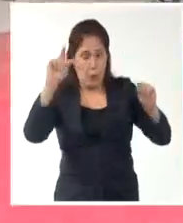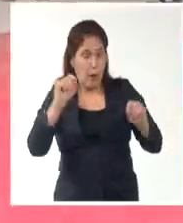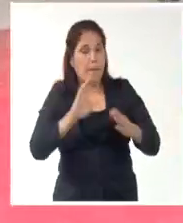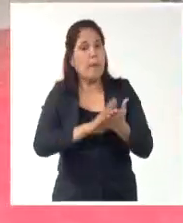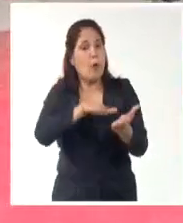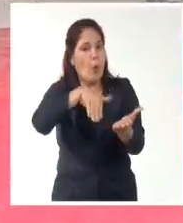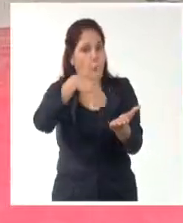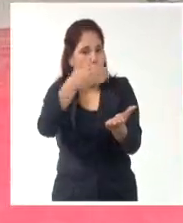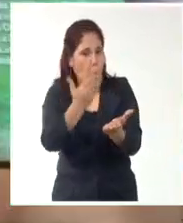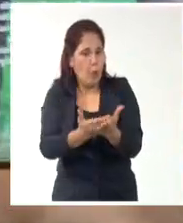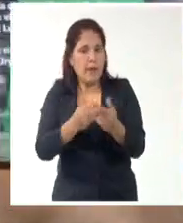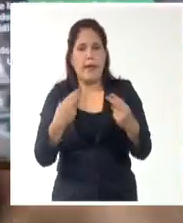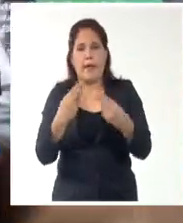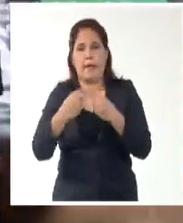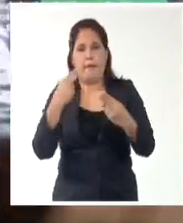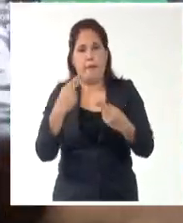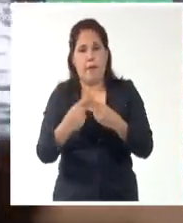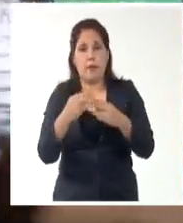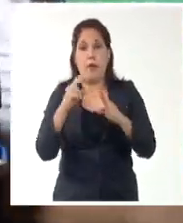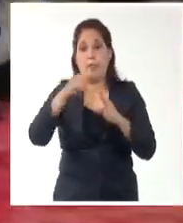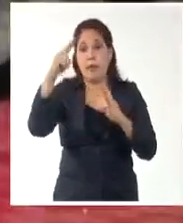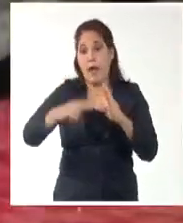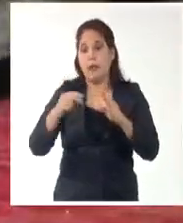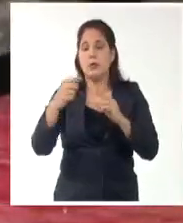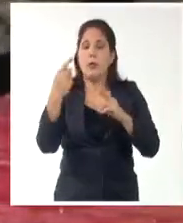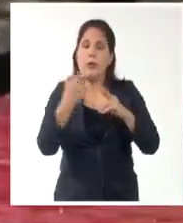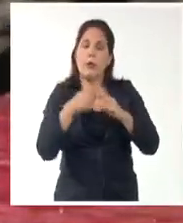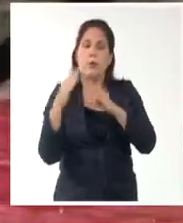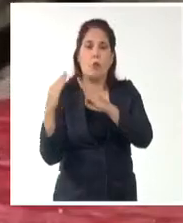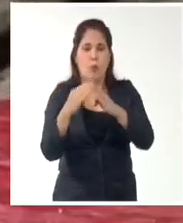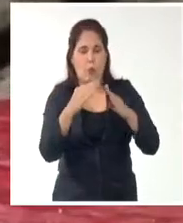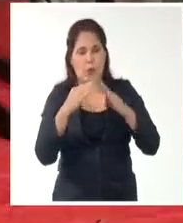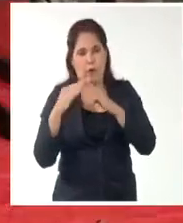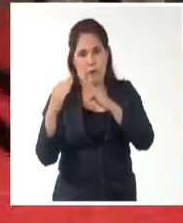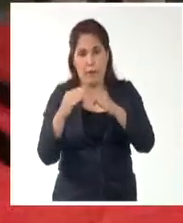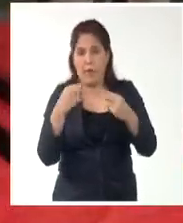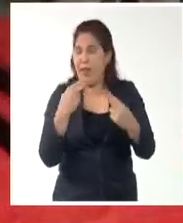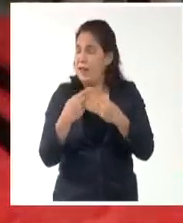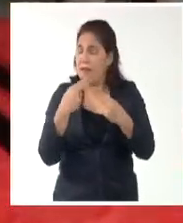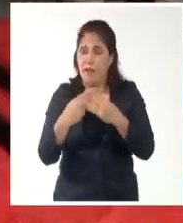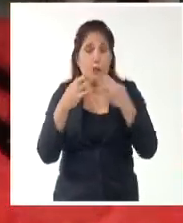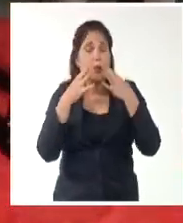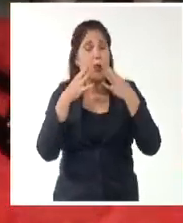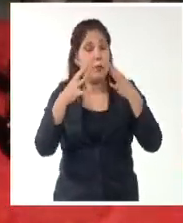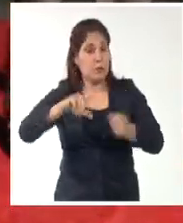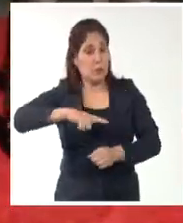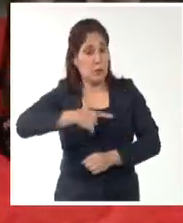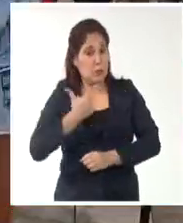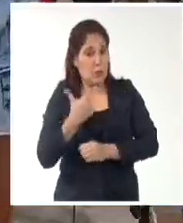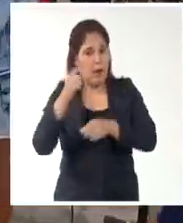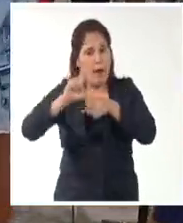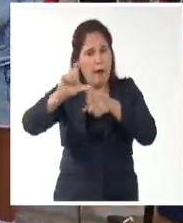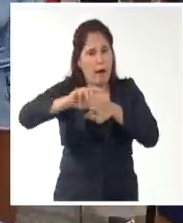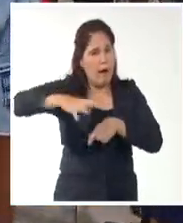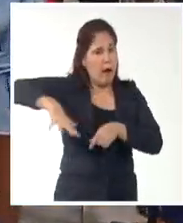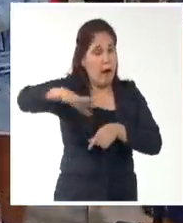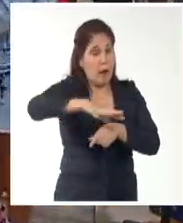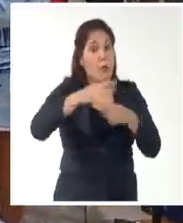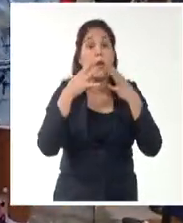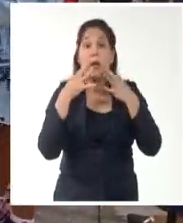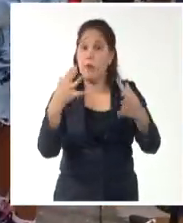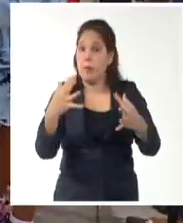propuesta final del coloquio Teatro y Comunidad en su edición 17 para uno de los eventos de intervención cultural comunitaria más importante